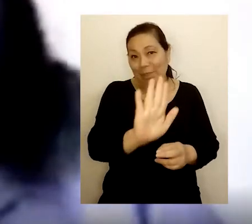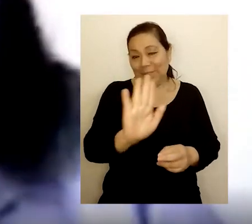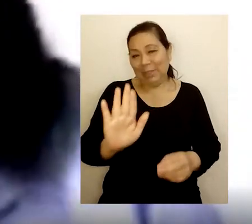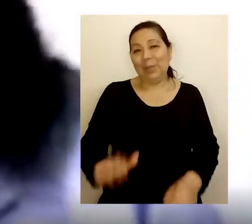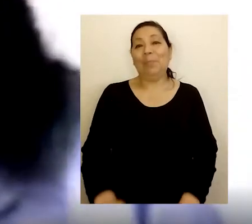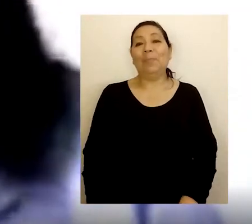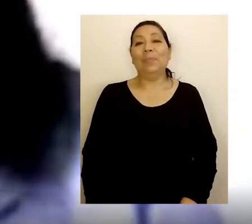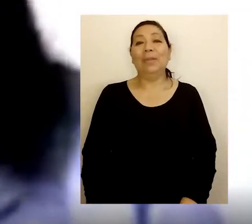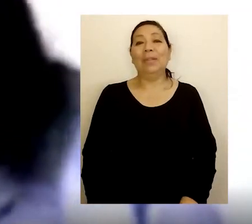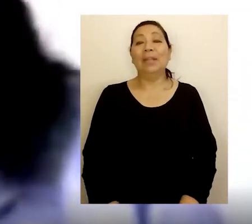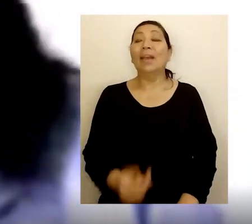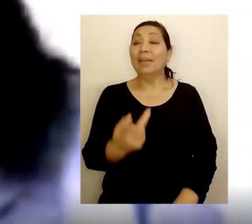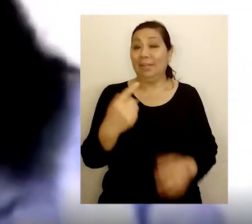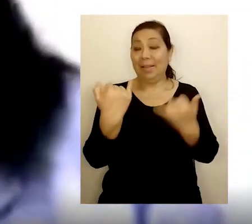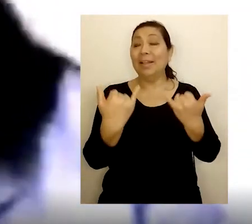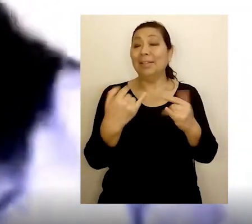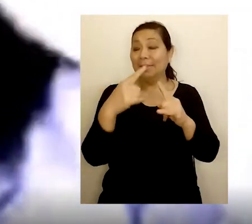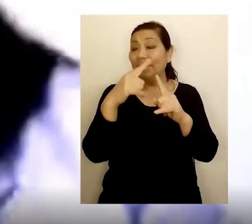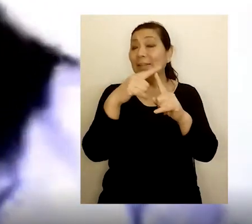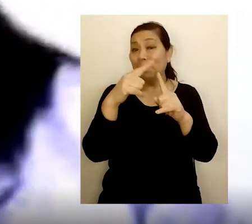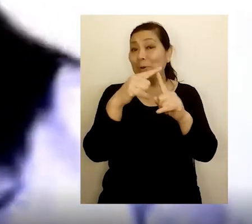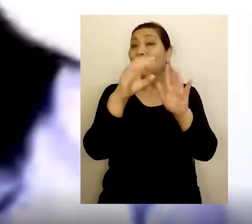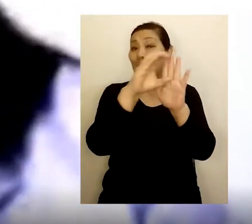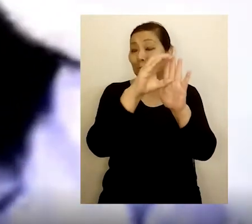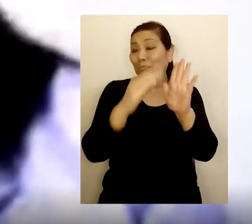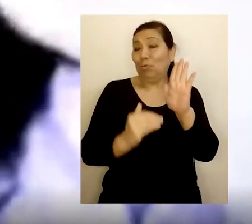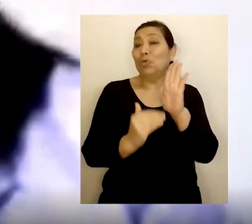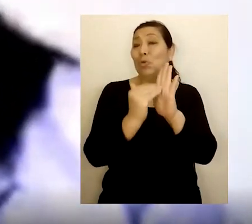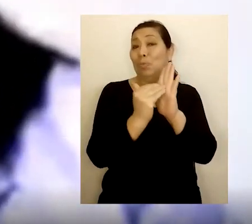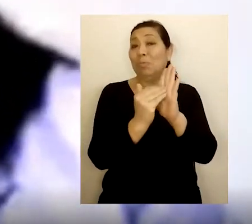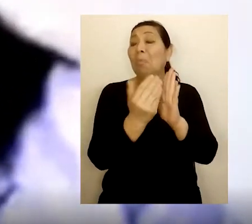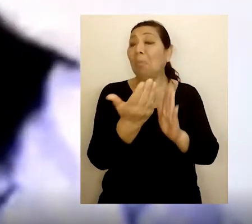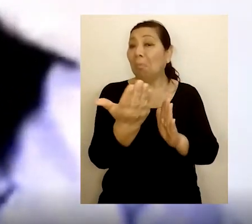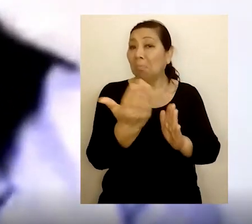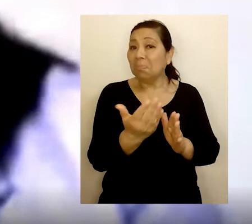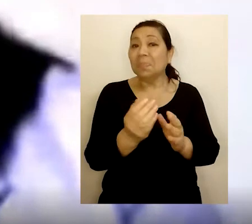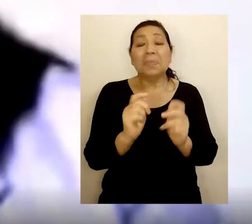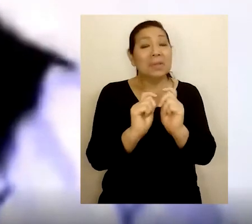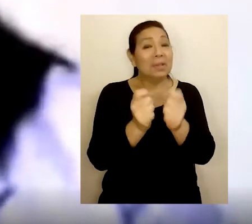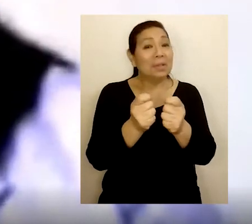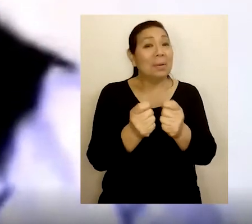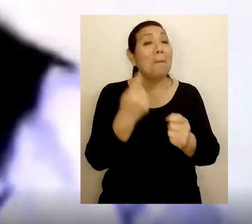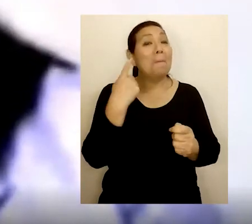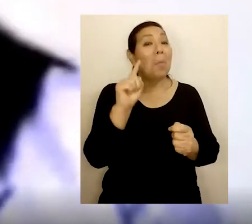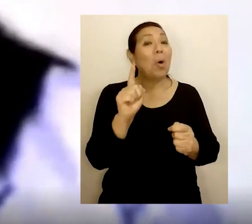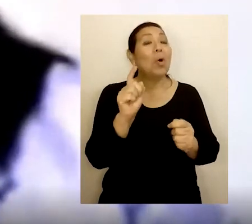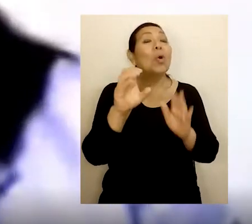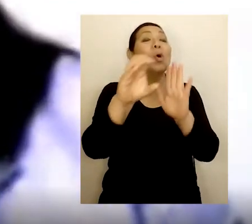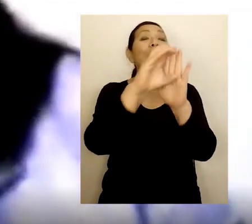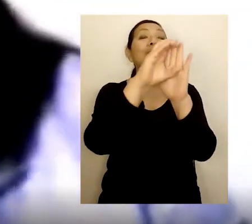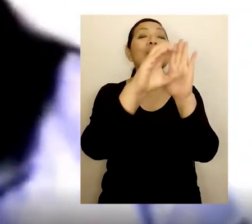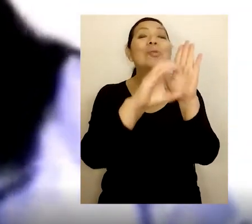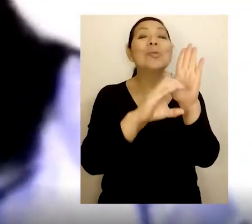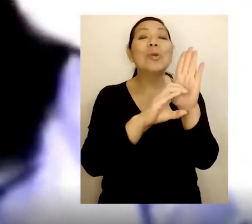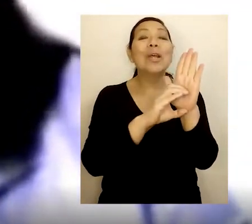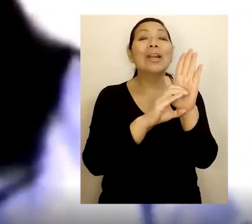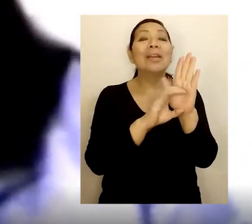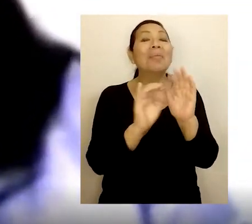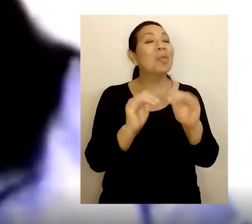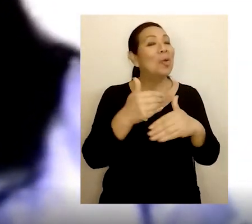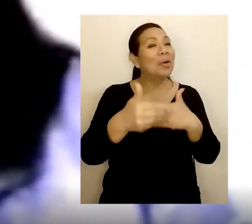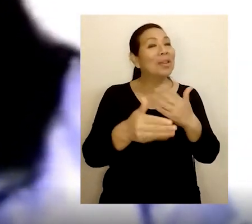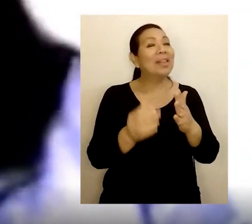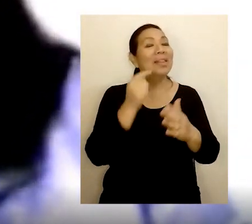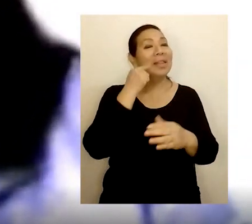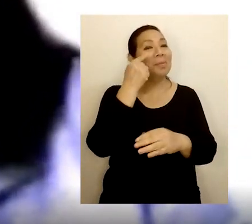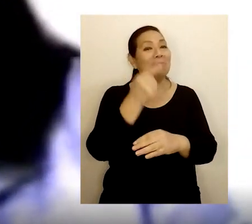la Suprema, a este Tribunal Supremo, solicito que se desestime el recurso de agravio constitucional y declare